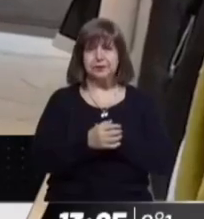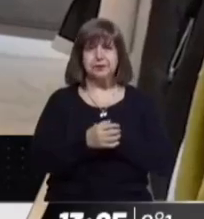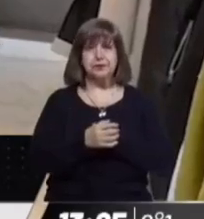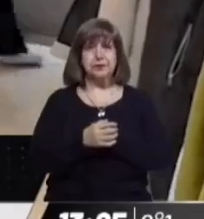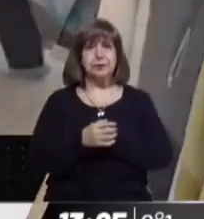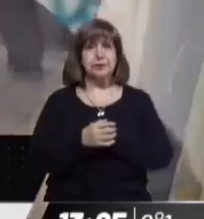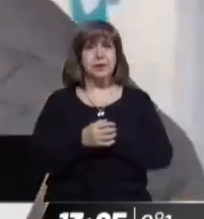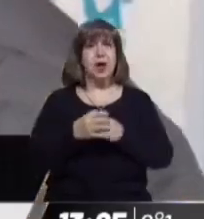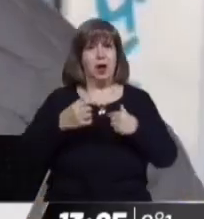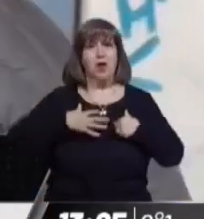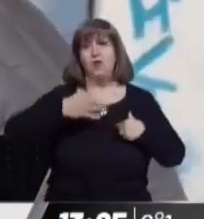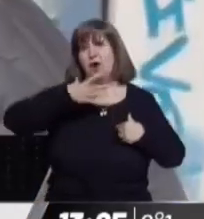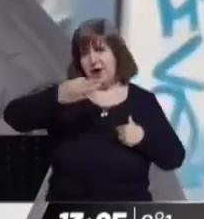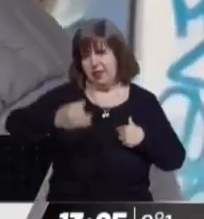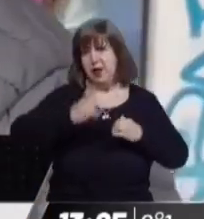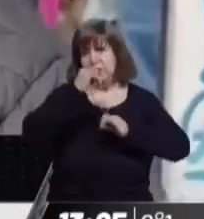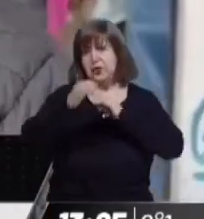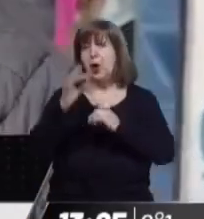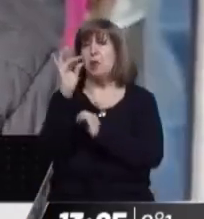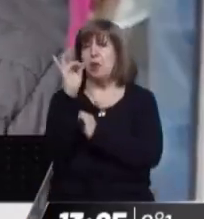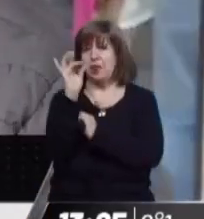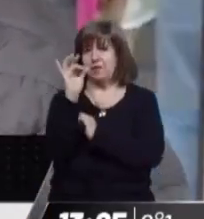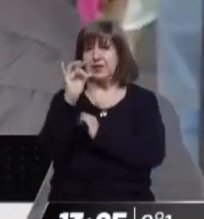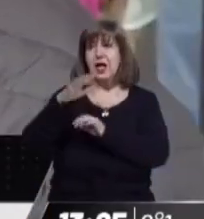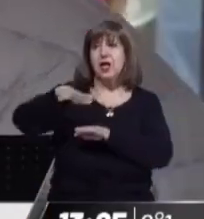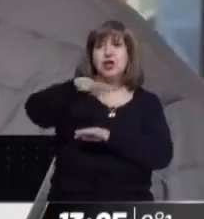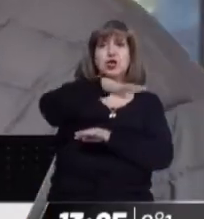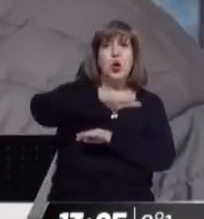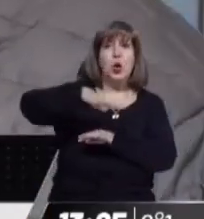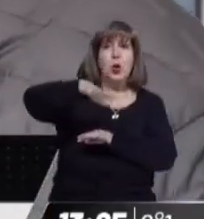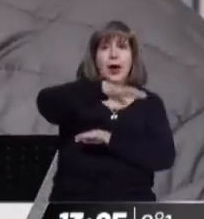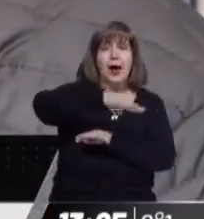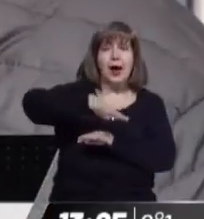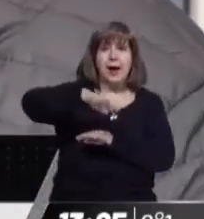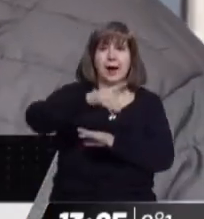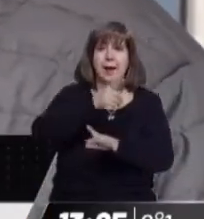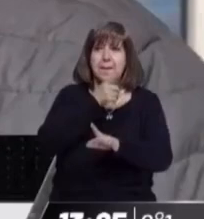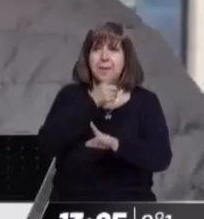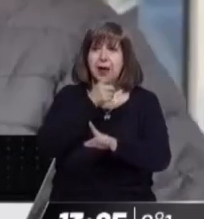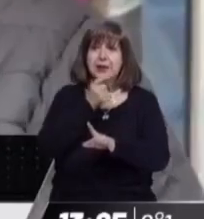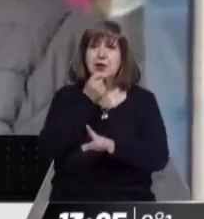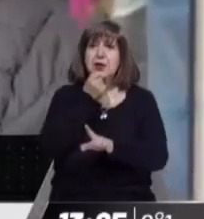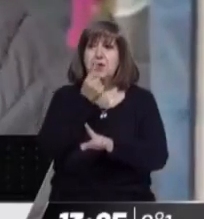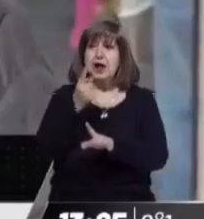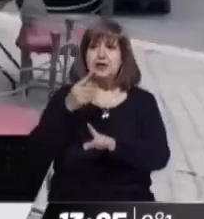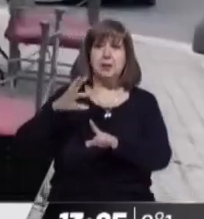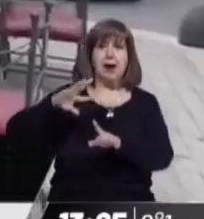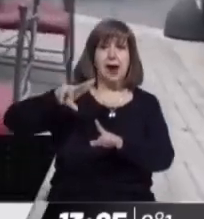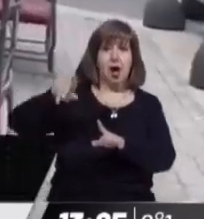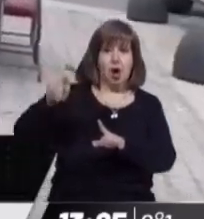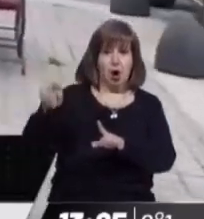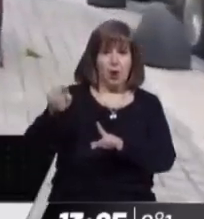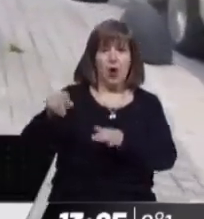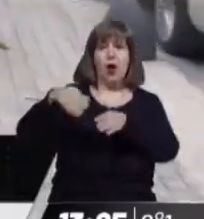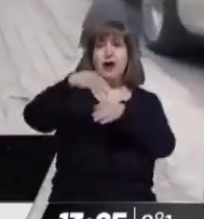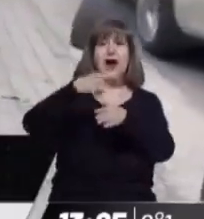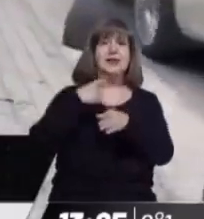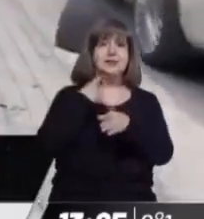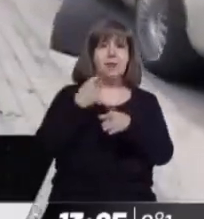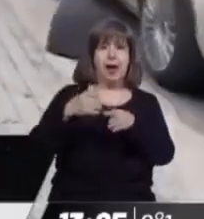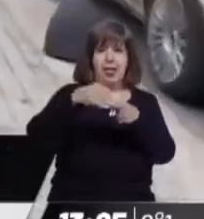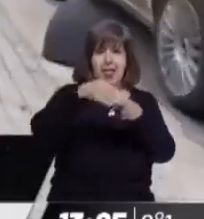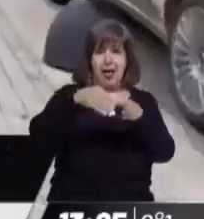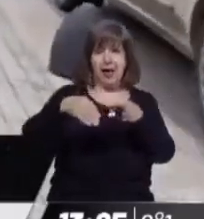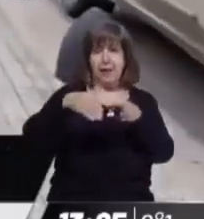realmente estamos en una situación muy difícil porque la zona se está convirtiendo en algo muy fácil todo lo que es la zona de España